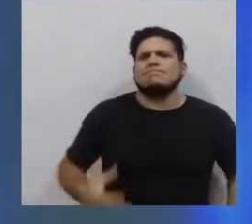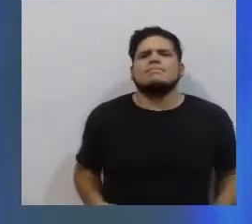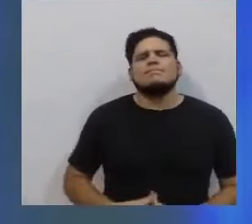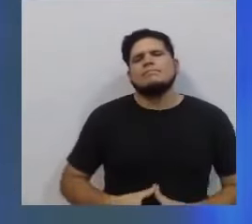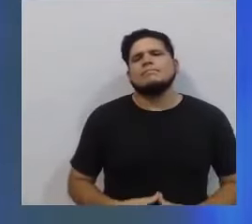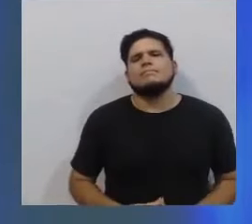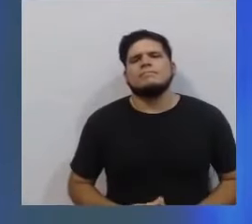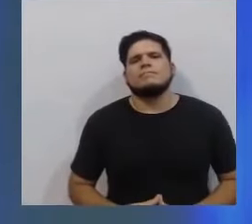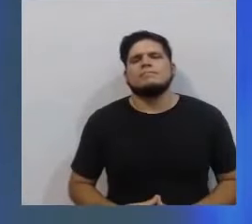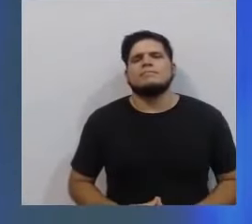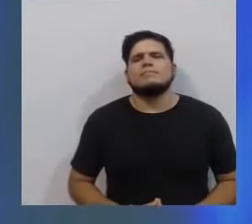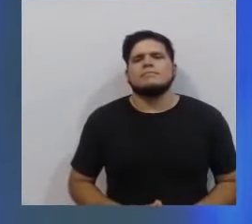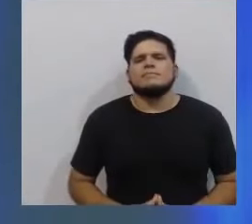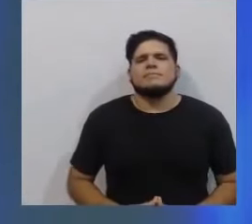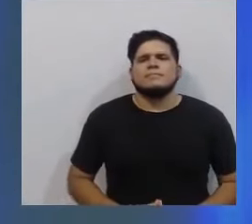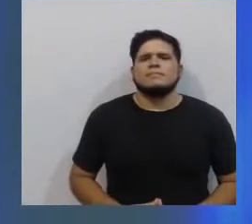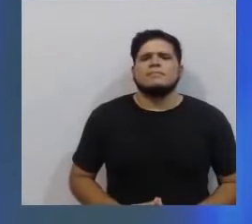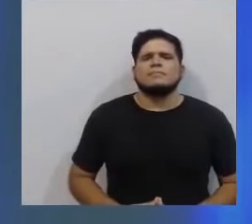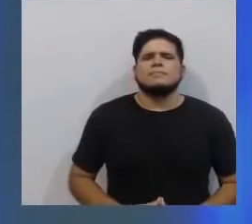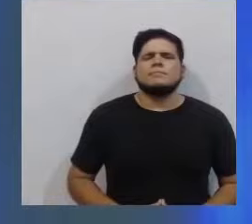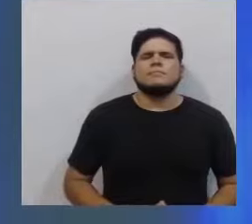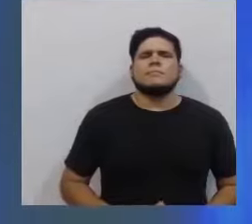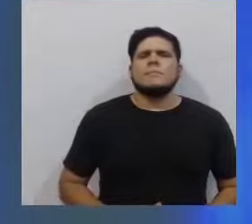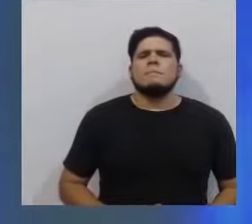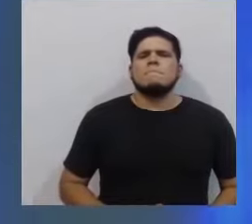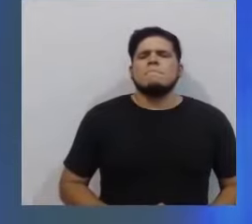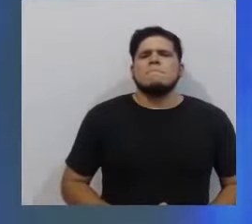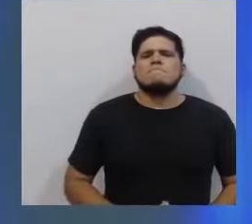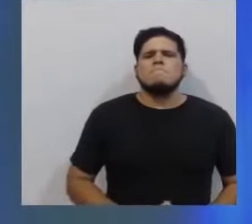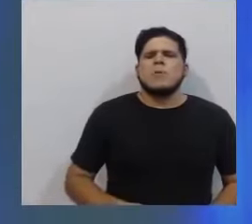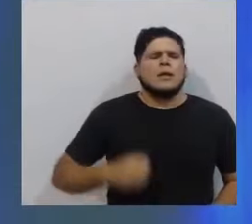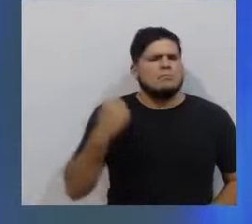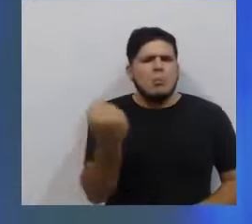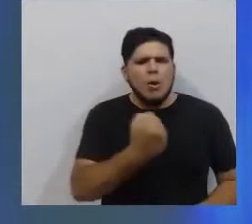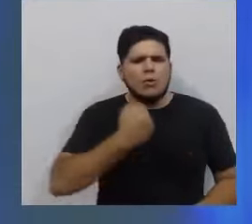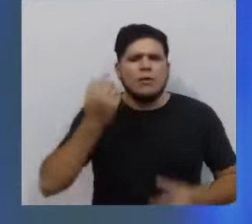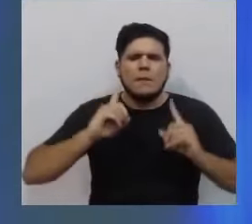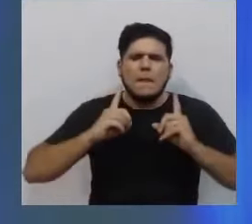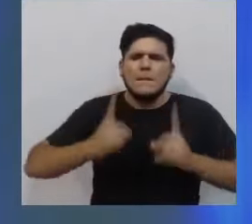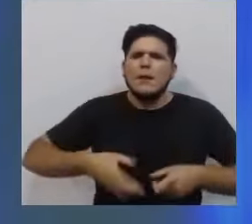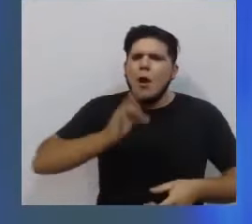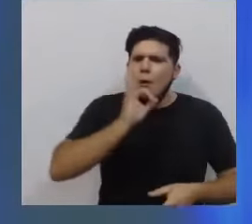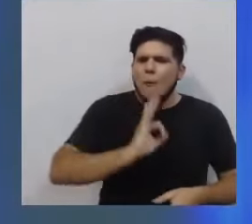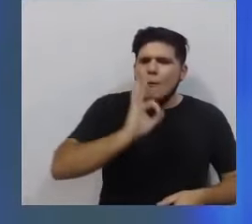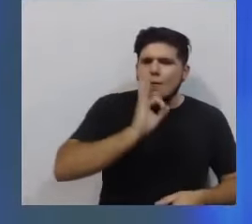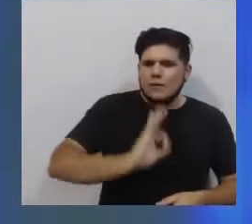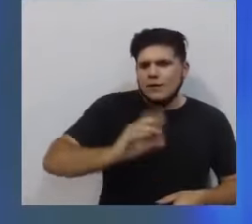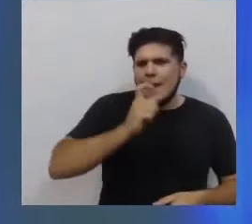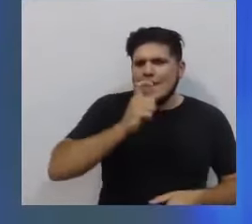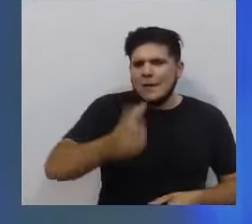fe es obedecer la palabra de dios cuando yo obedezco la palabra cuando creo la palabra